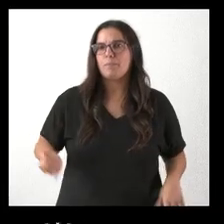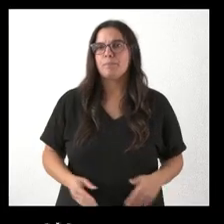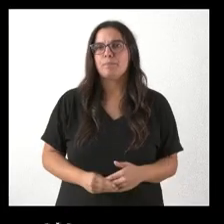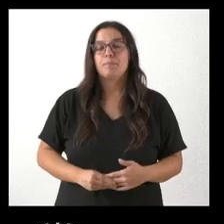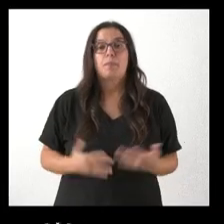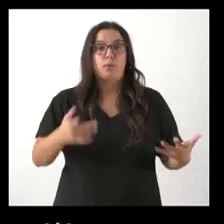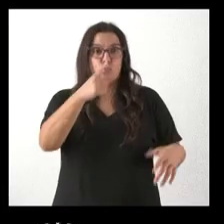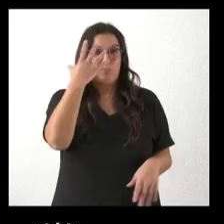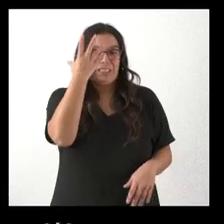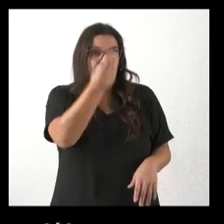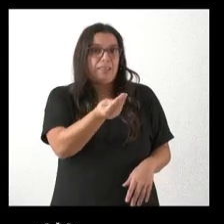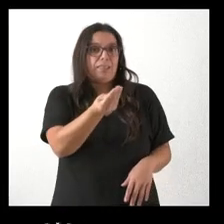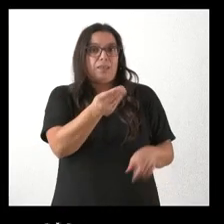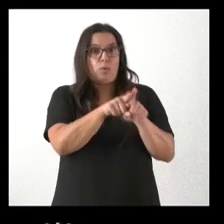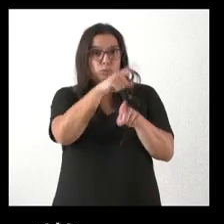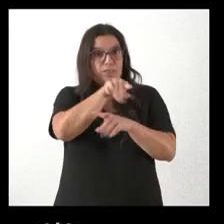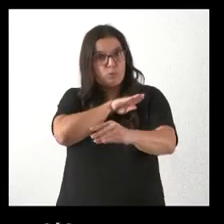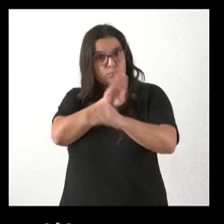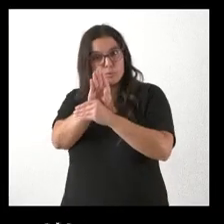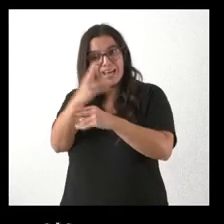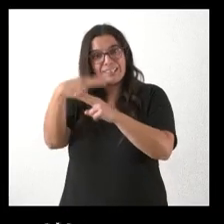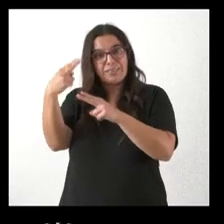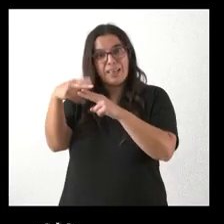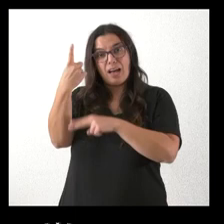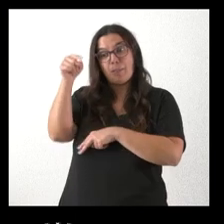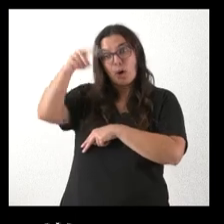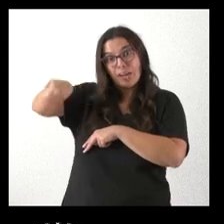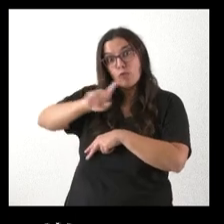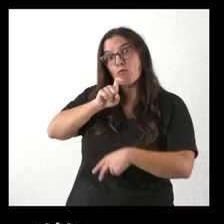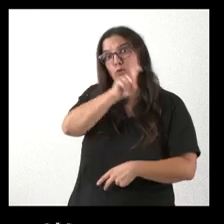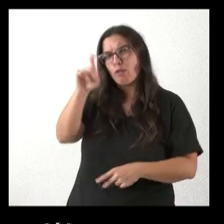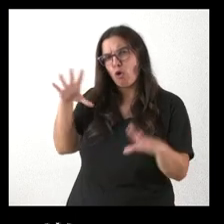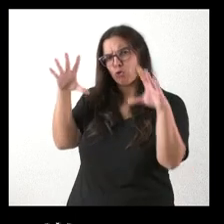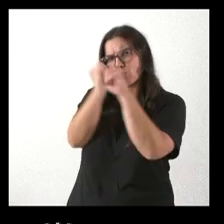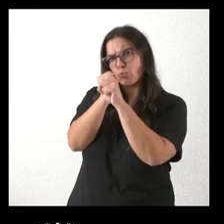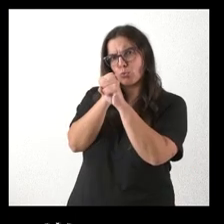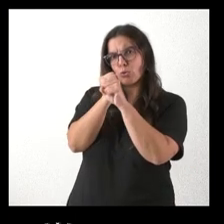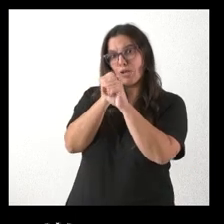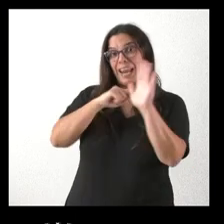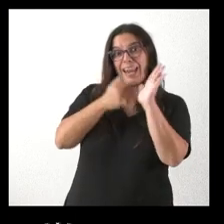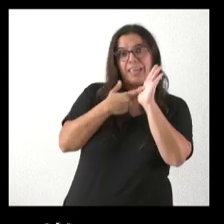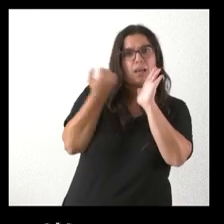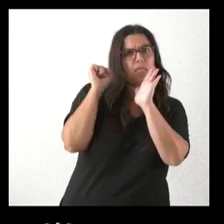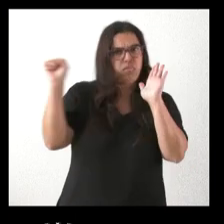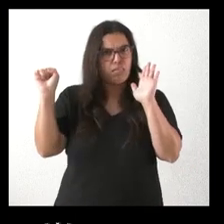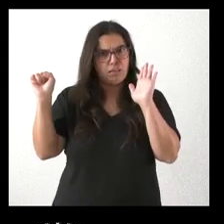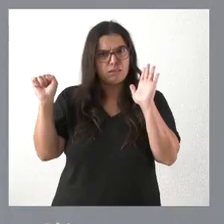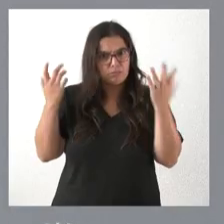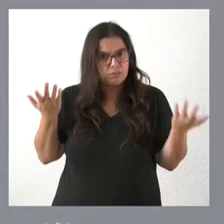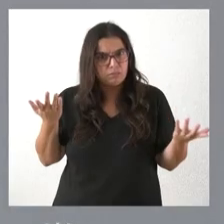entienden ustedes que están financiando la actividad de una fundación que es opaca y que se salta una ley no